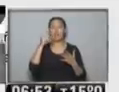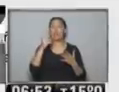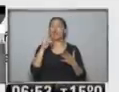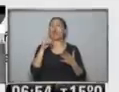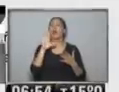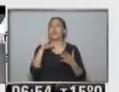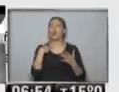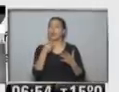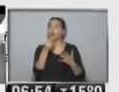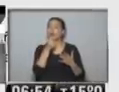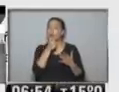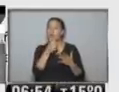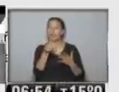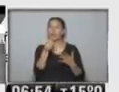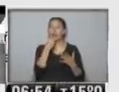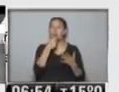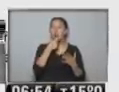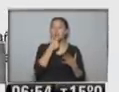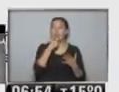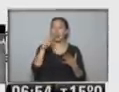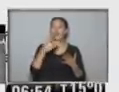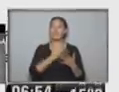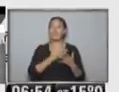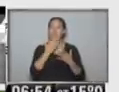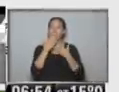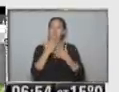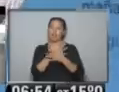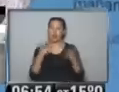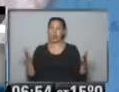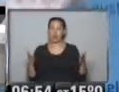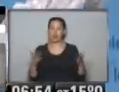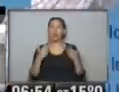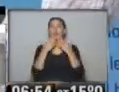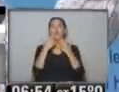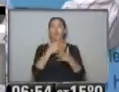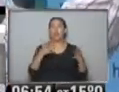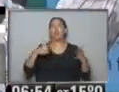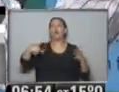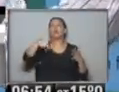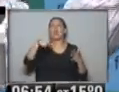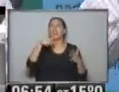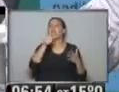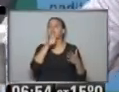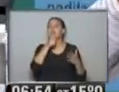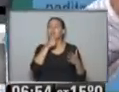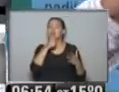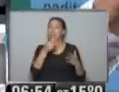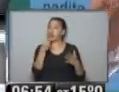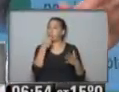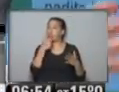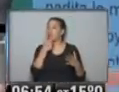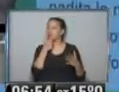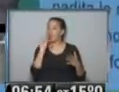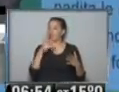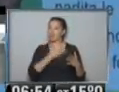comiendo alfajores de Santa Fe. Un beso grande. Un beso grande para ustedes, Nahuel, que están tomando matecito y comiendo alfajores